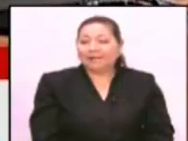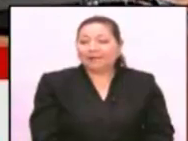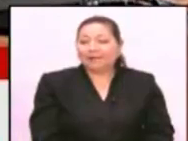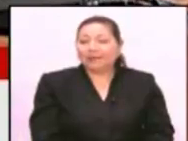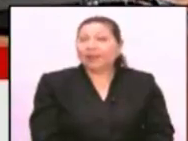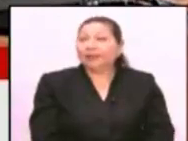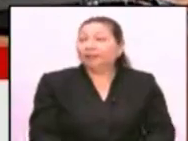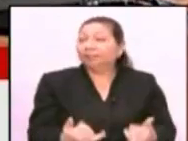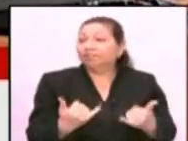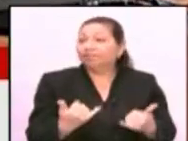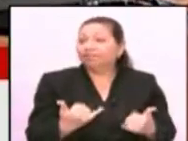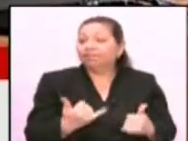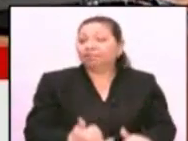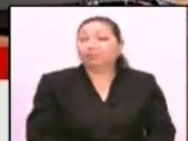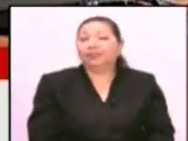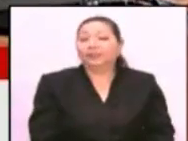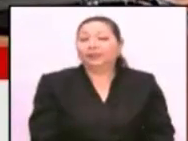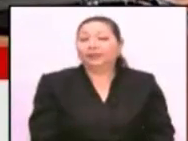Actualmente,